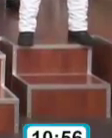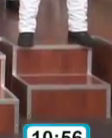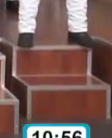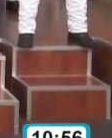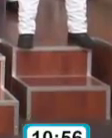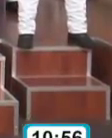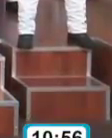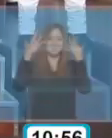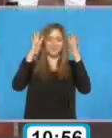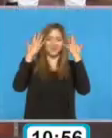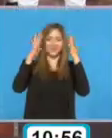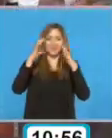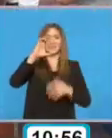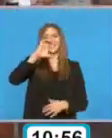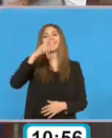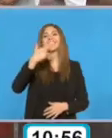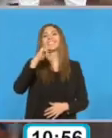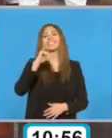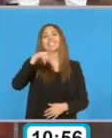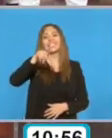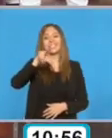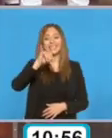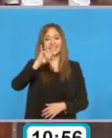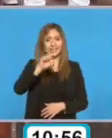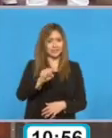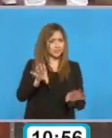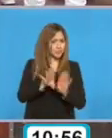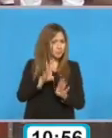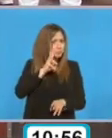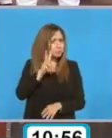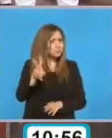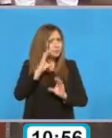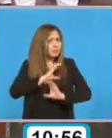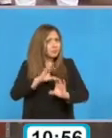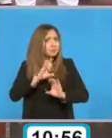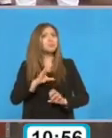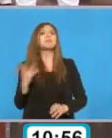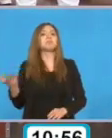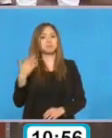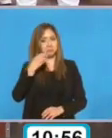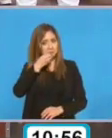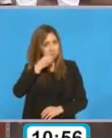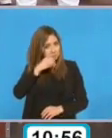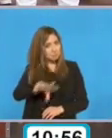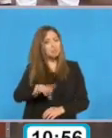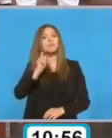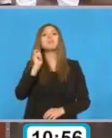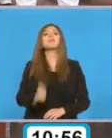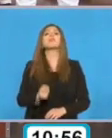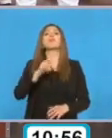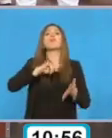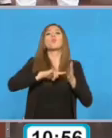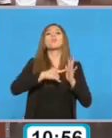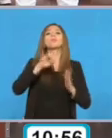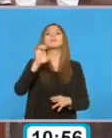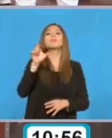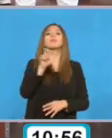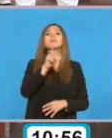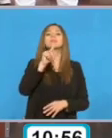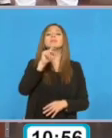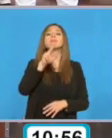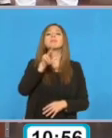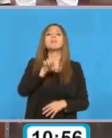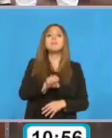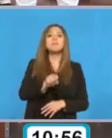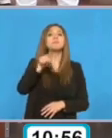que no. ¡Eso, chiquis! Gracias. ¡Ay, Dios! ¿Cómo te parece? Esta canción está buena. Gracias. Horas extras. ¿Te gusta? Sí, está muy bueno el